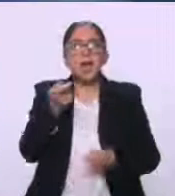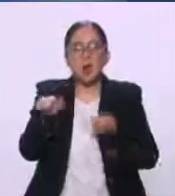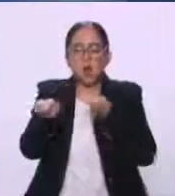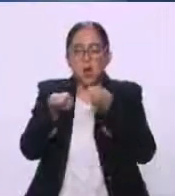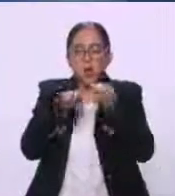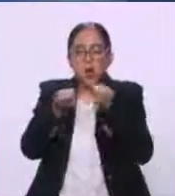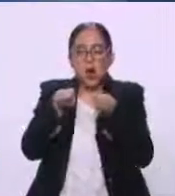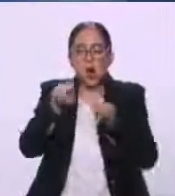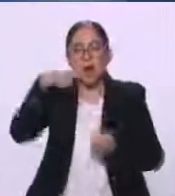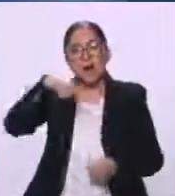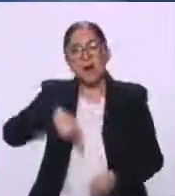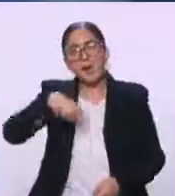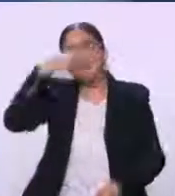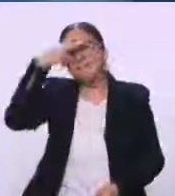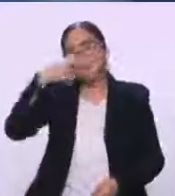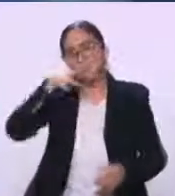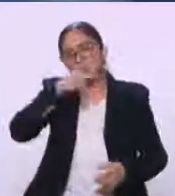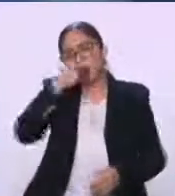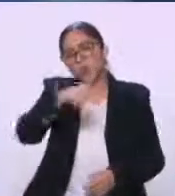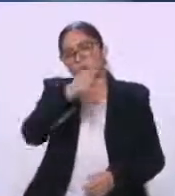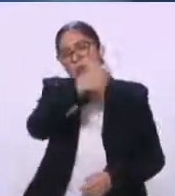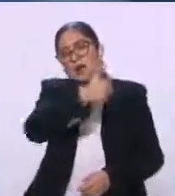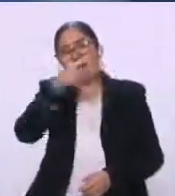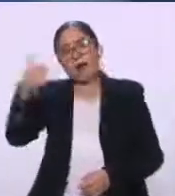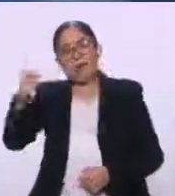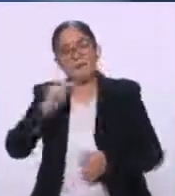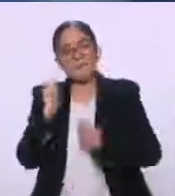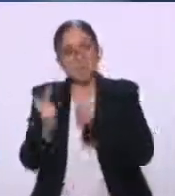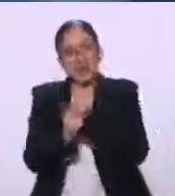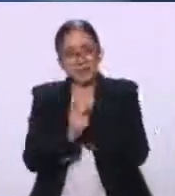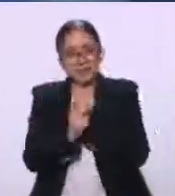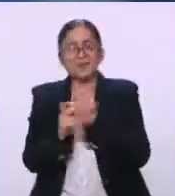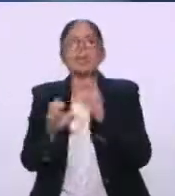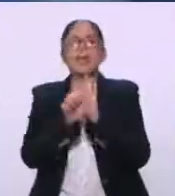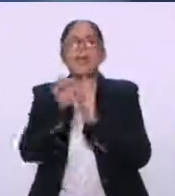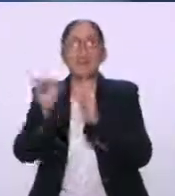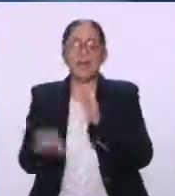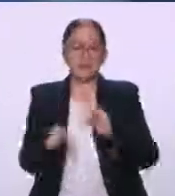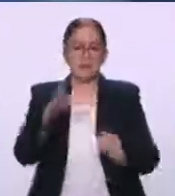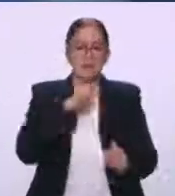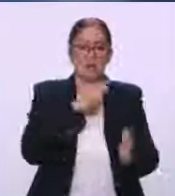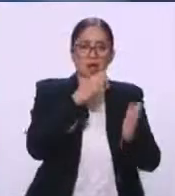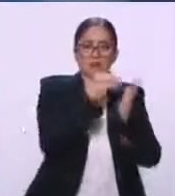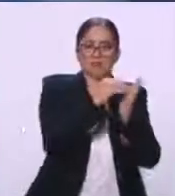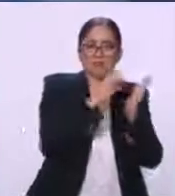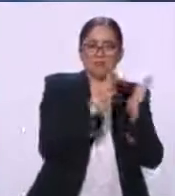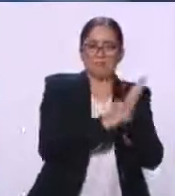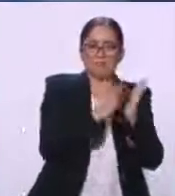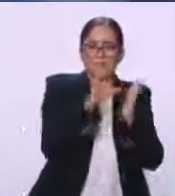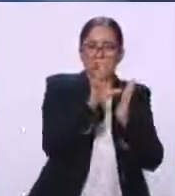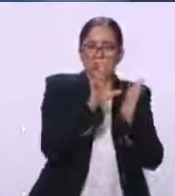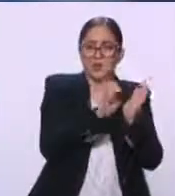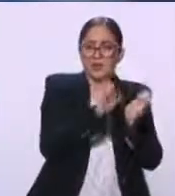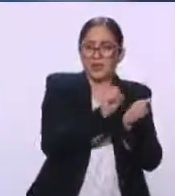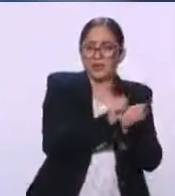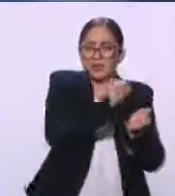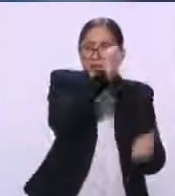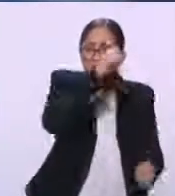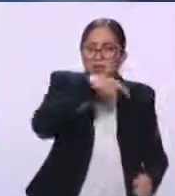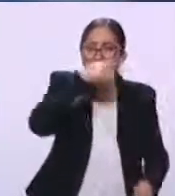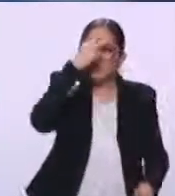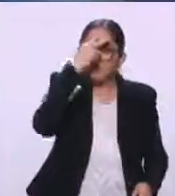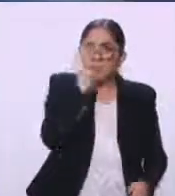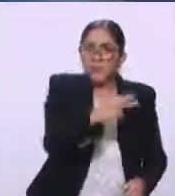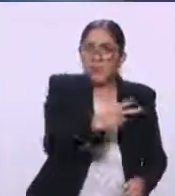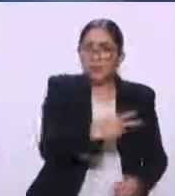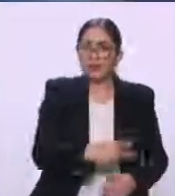soberanía nacional, como además lo marca la Constitución de la República en México. Pues ahí está clarísimo, ingeniero, o sea, son profetas en su